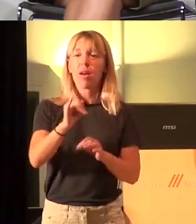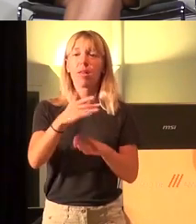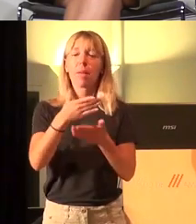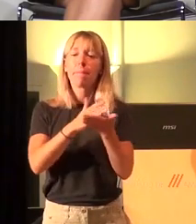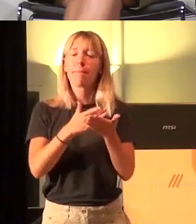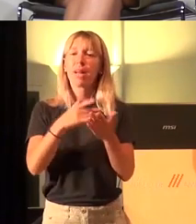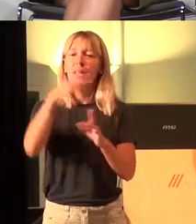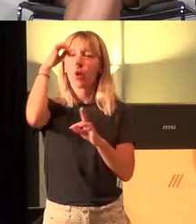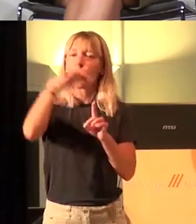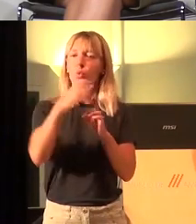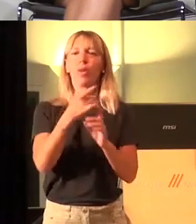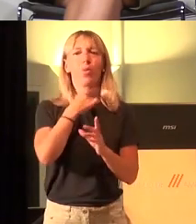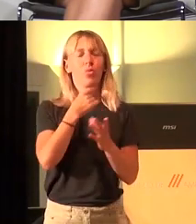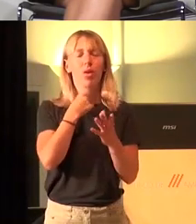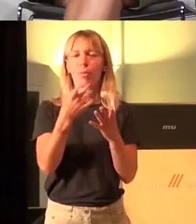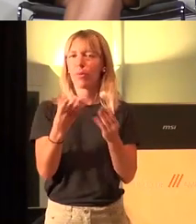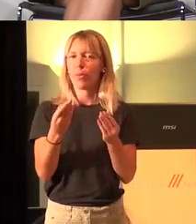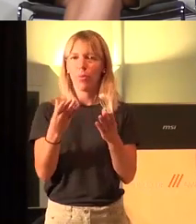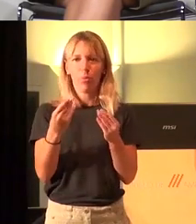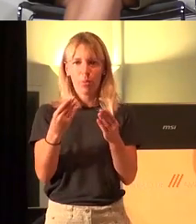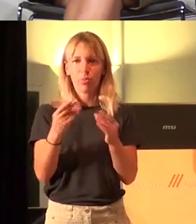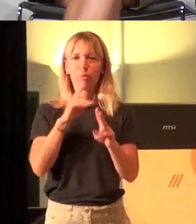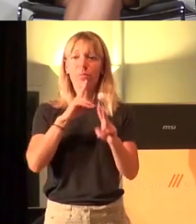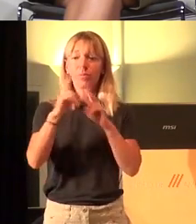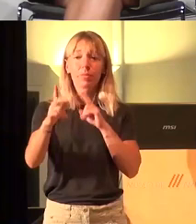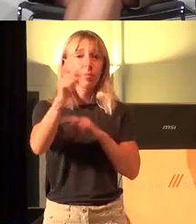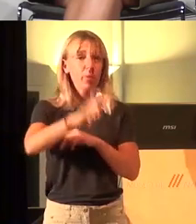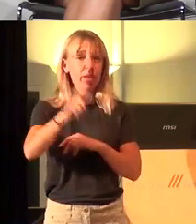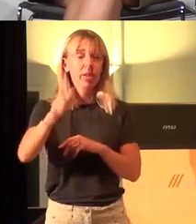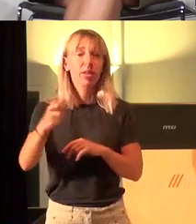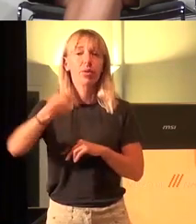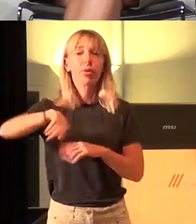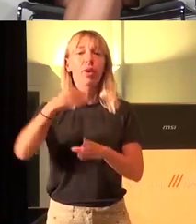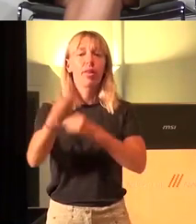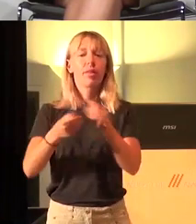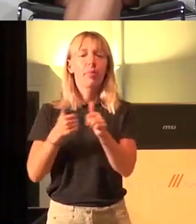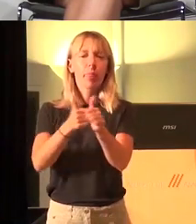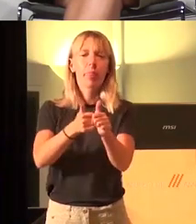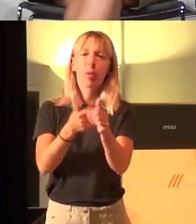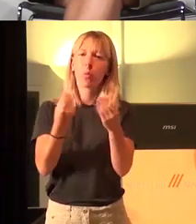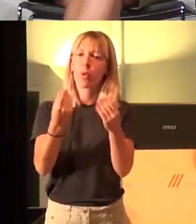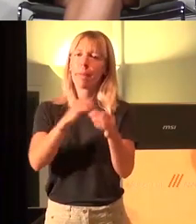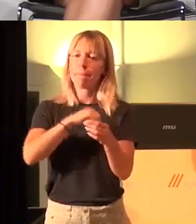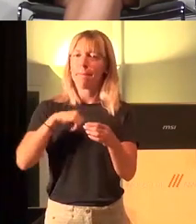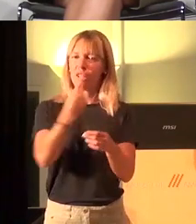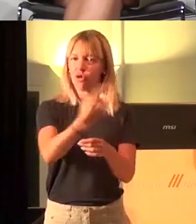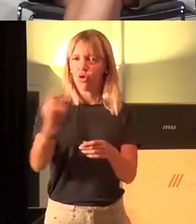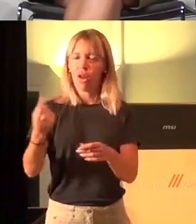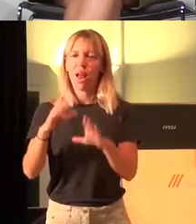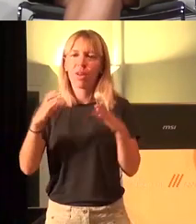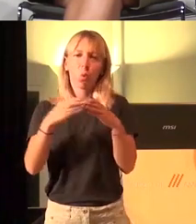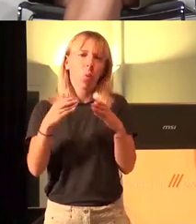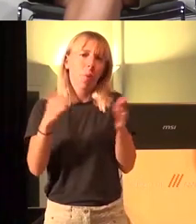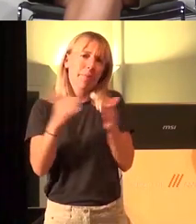parte cultural gusta muchísimo. O sea, la respuesta de la gente, nosotros hacemos un seguimiento muy personal, o al final vamos con